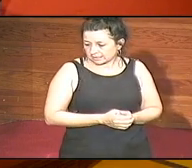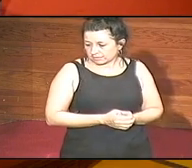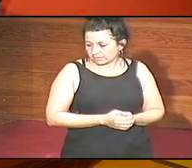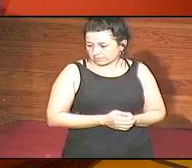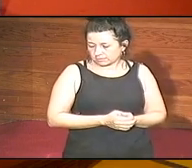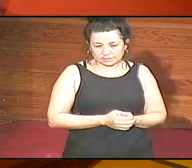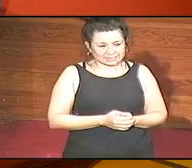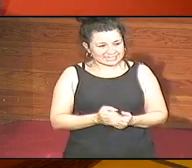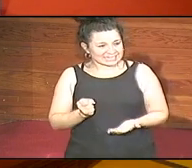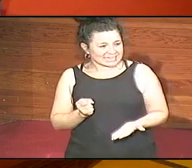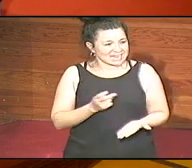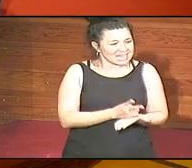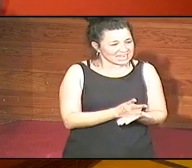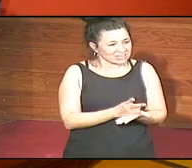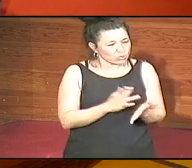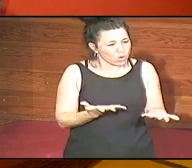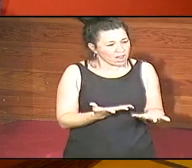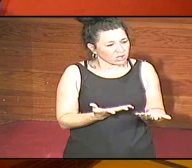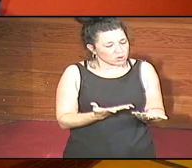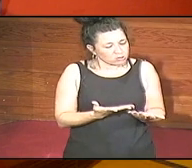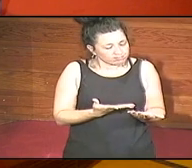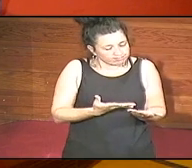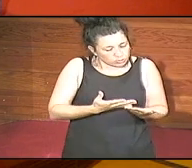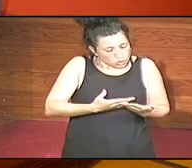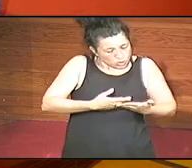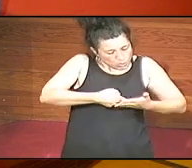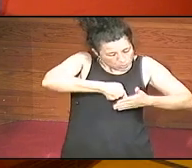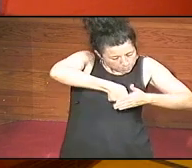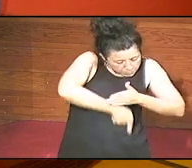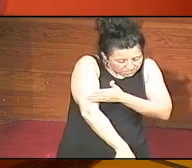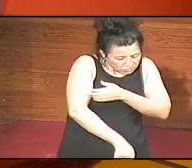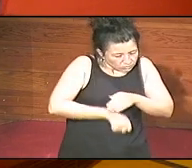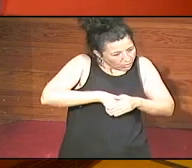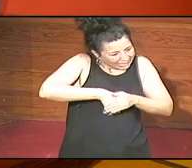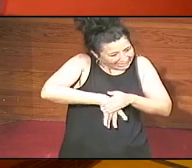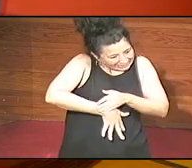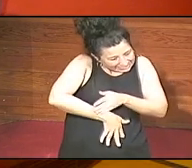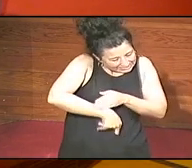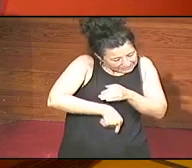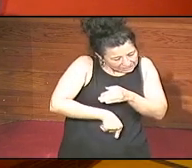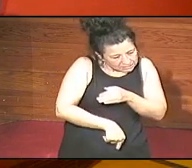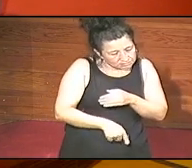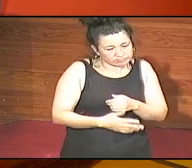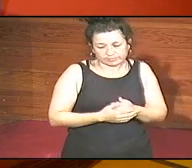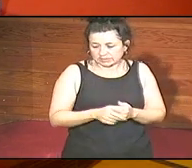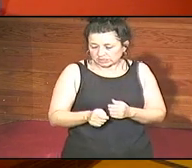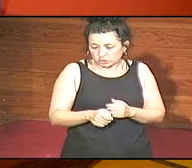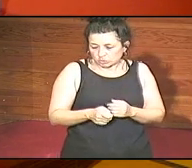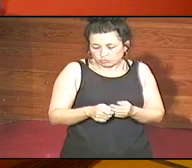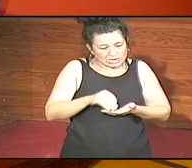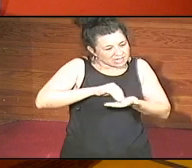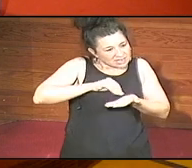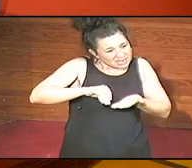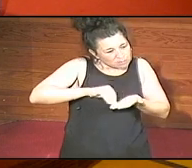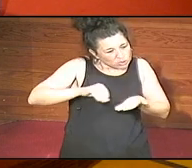el reto es ir a la raíz antes decía de la pobreza pero por ejemplo esta es esta es una reportaje que hice de una